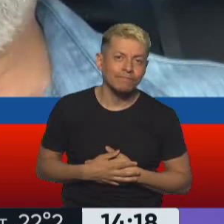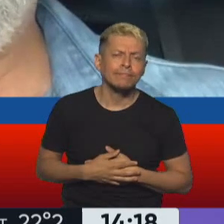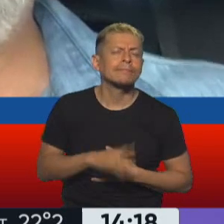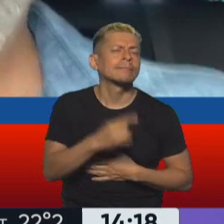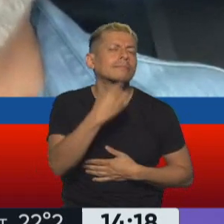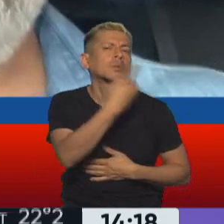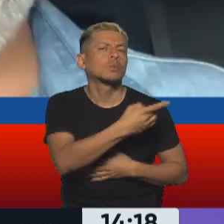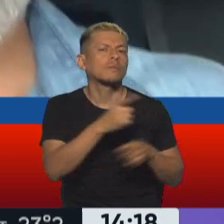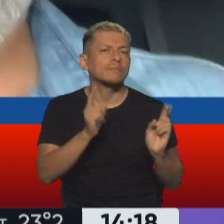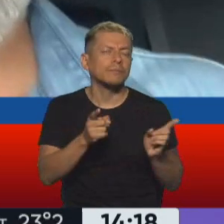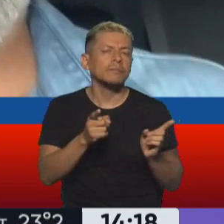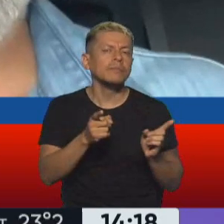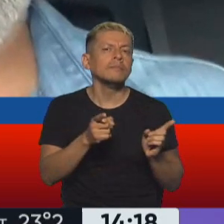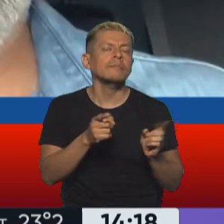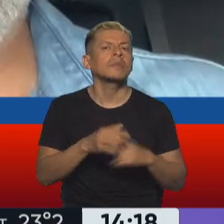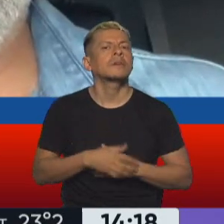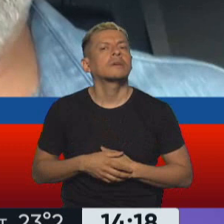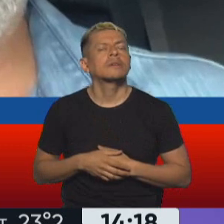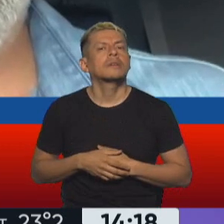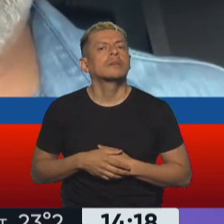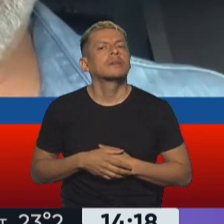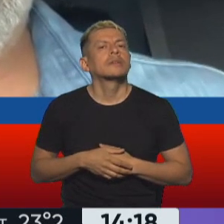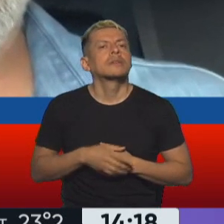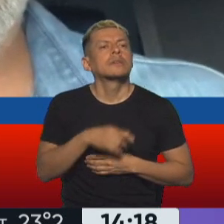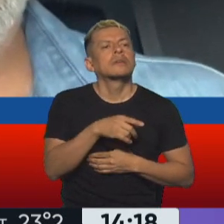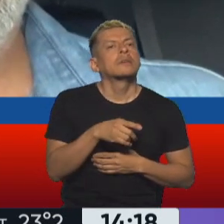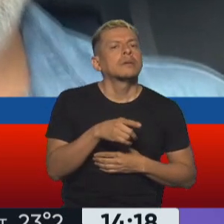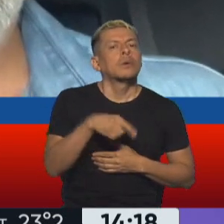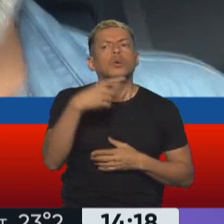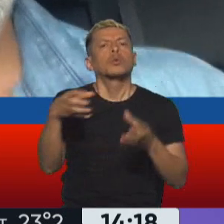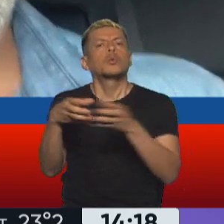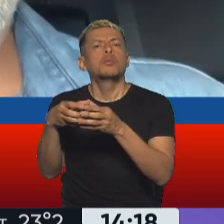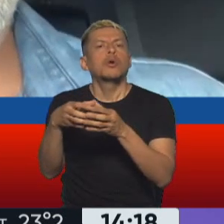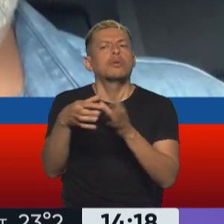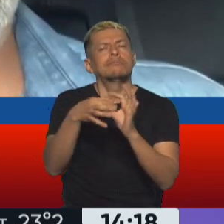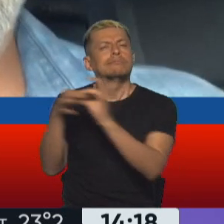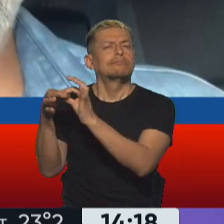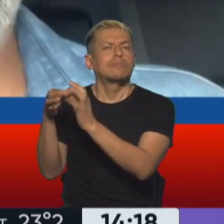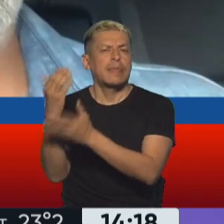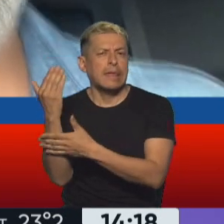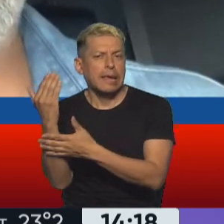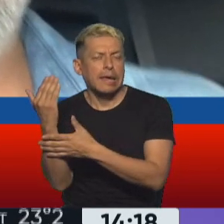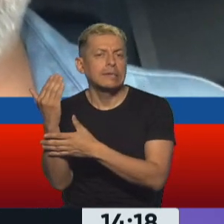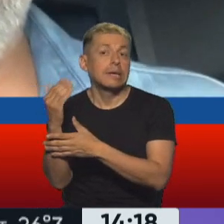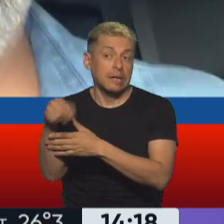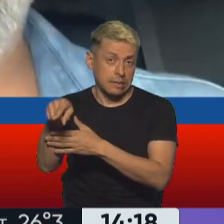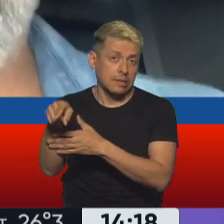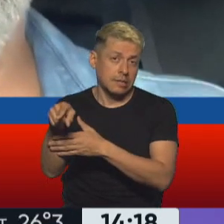¿cómo se ve que se alinean los otros sectores de centro-derecha, algunos que han tenido muy buenas